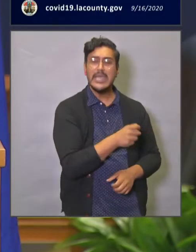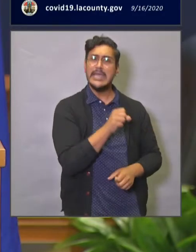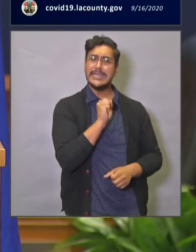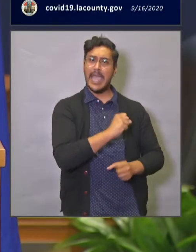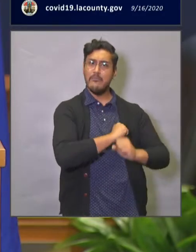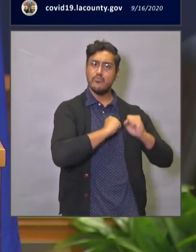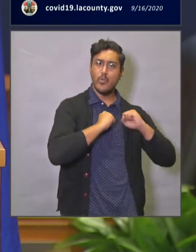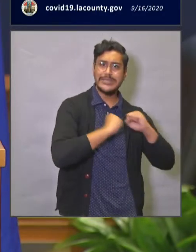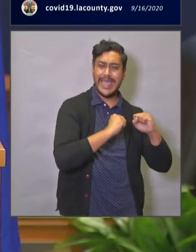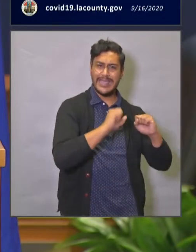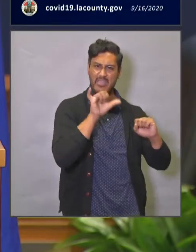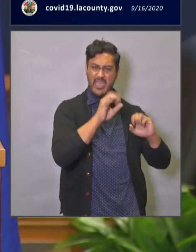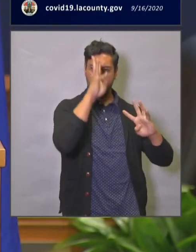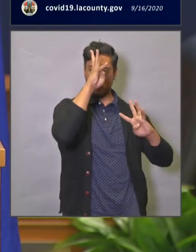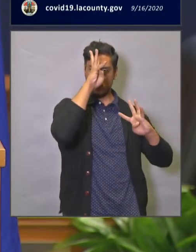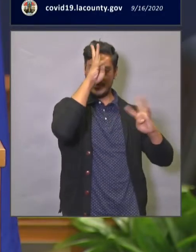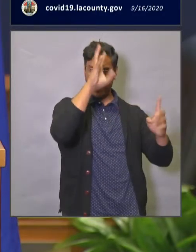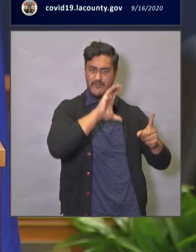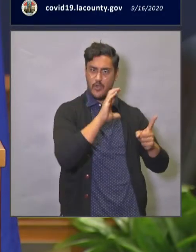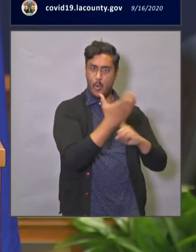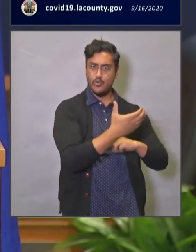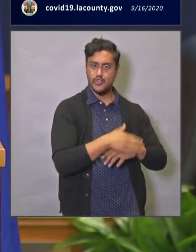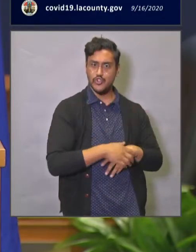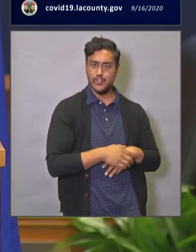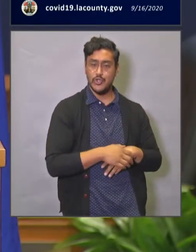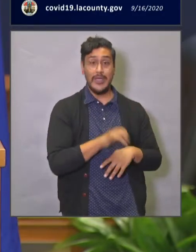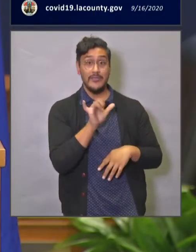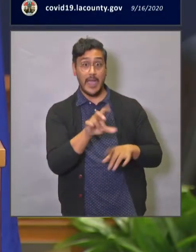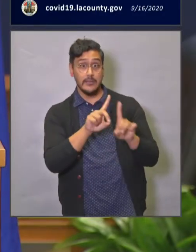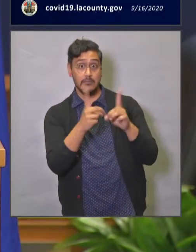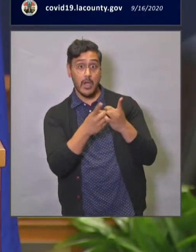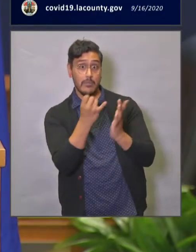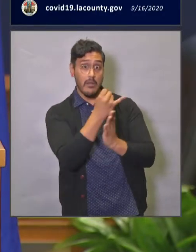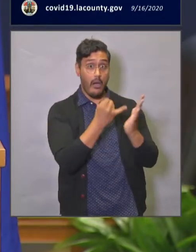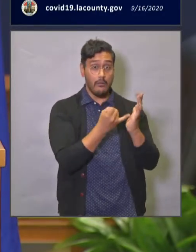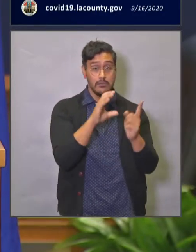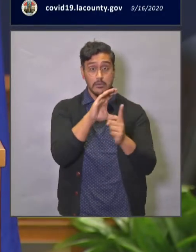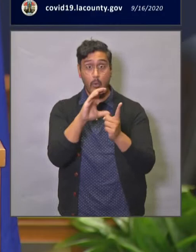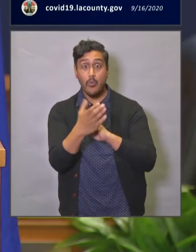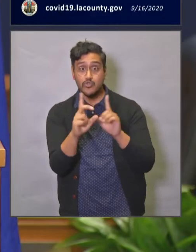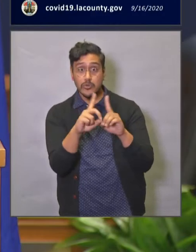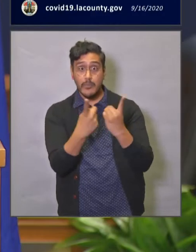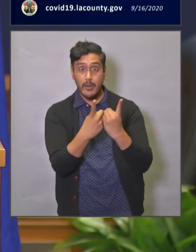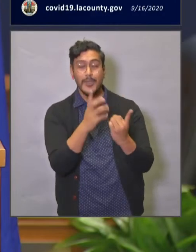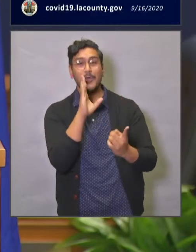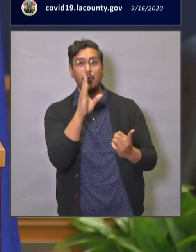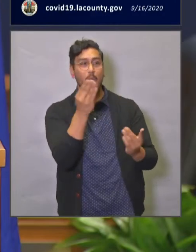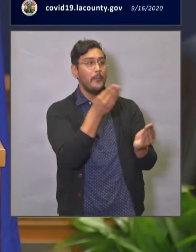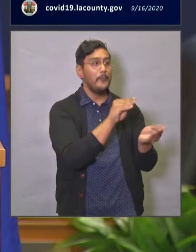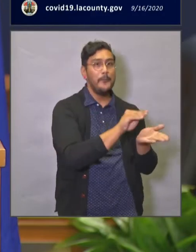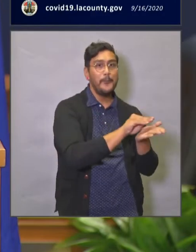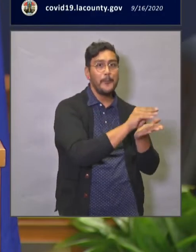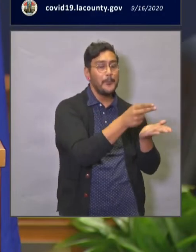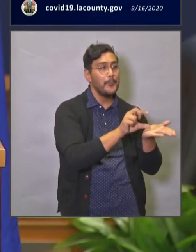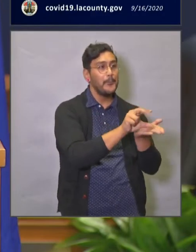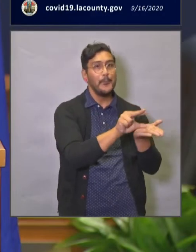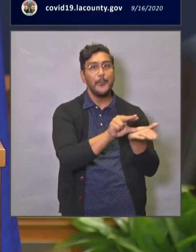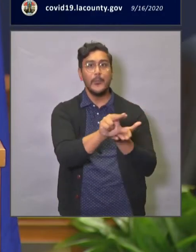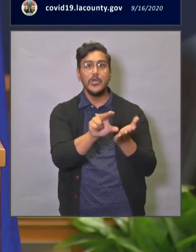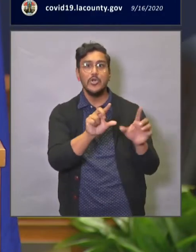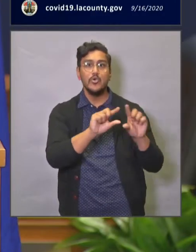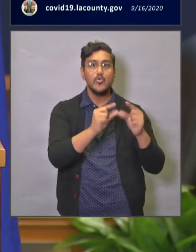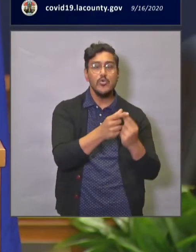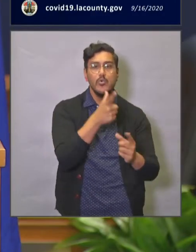creativa en el condado. El Departamento de Arte y Cultura repartirá los fondos a grupos con más